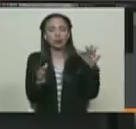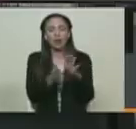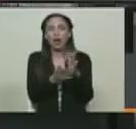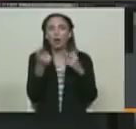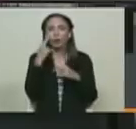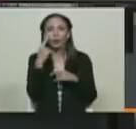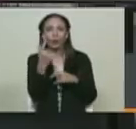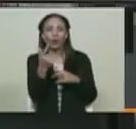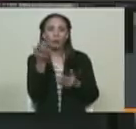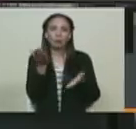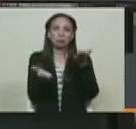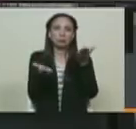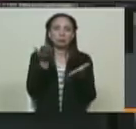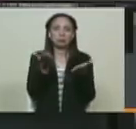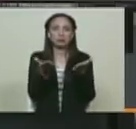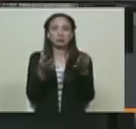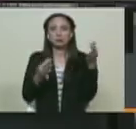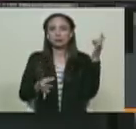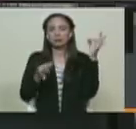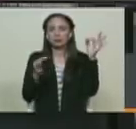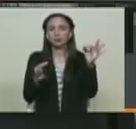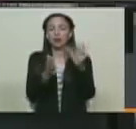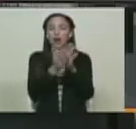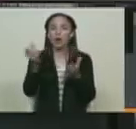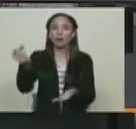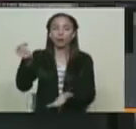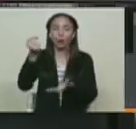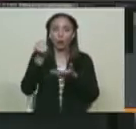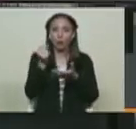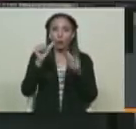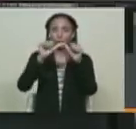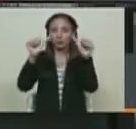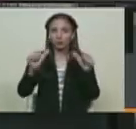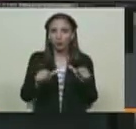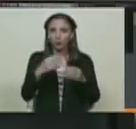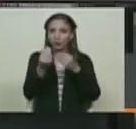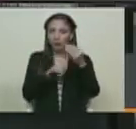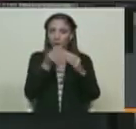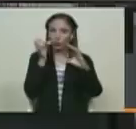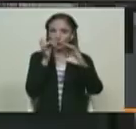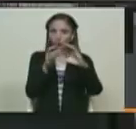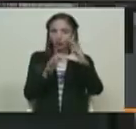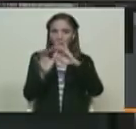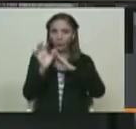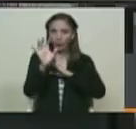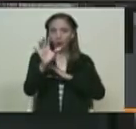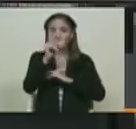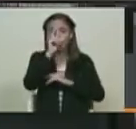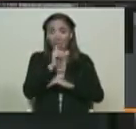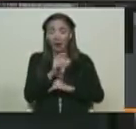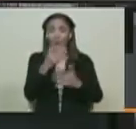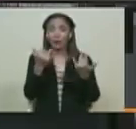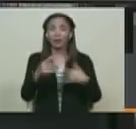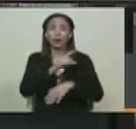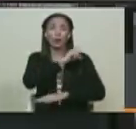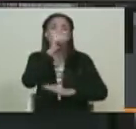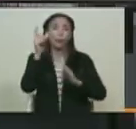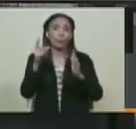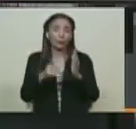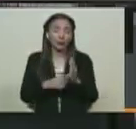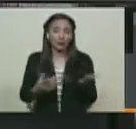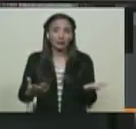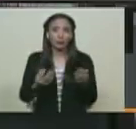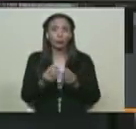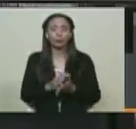aparente, porque el sistema de bonos que hemos creado con el carné de la patria este año va a revolucionar lo que se llama